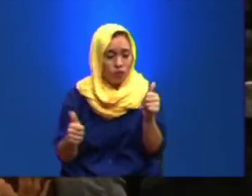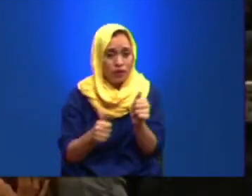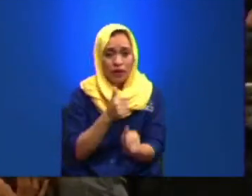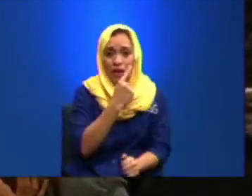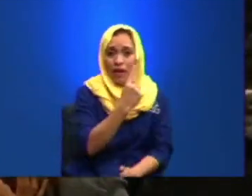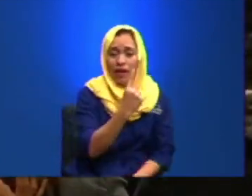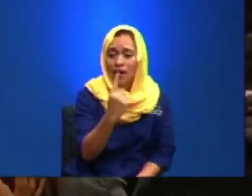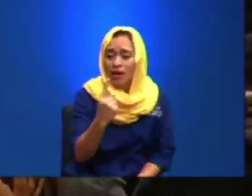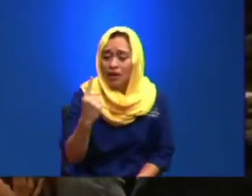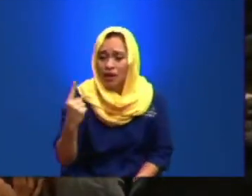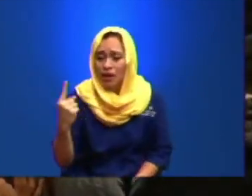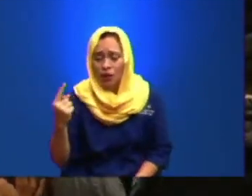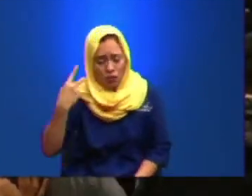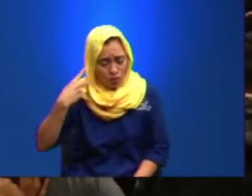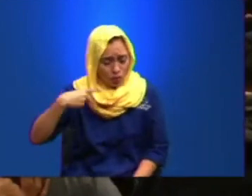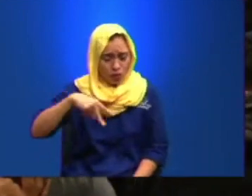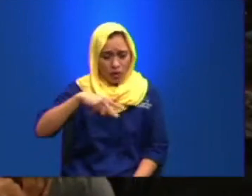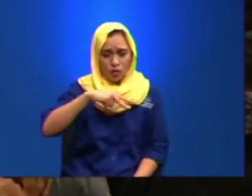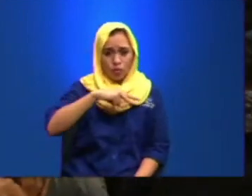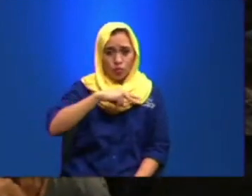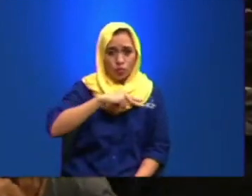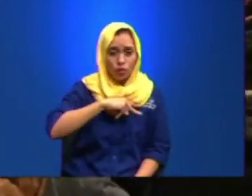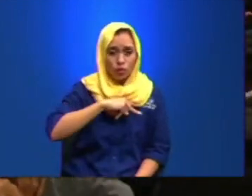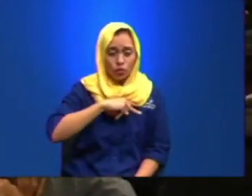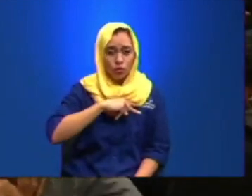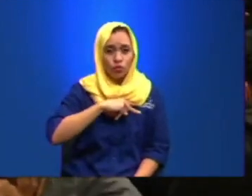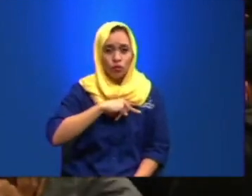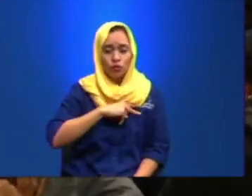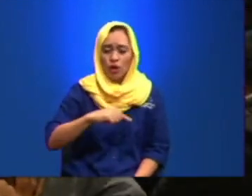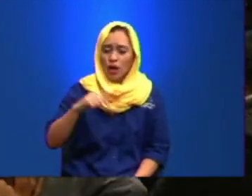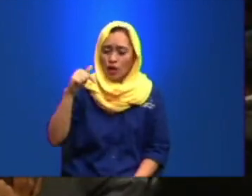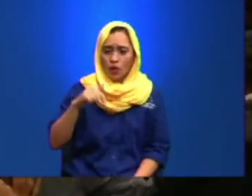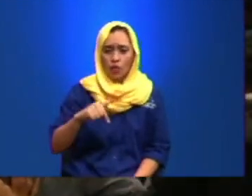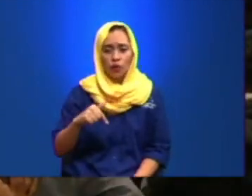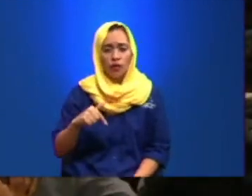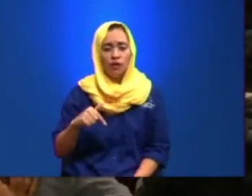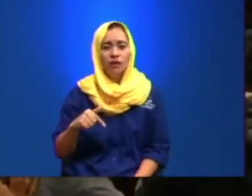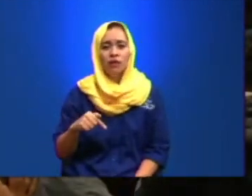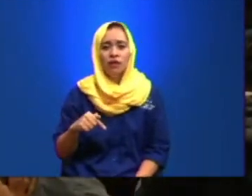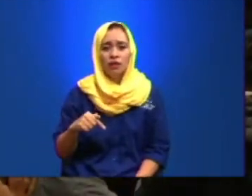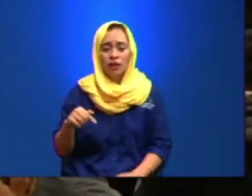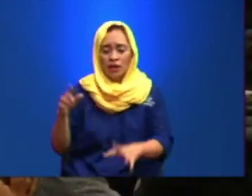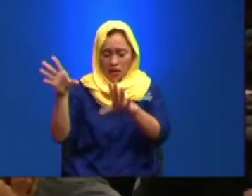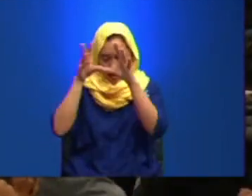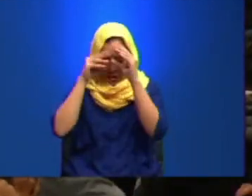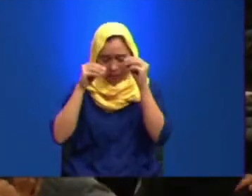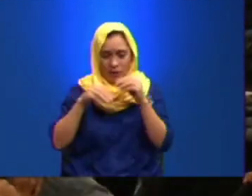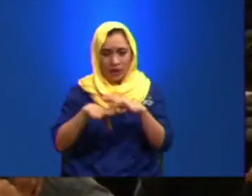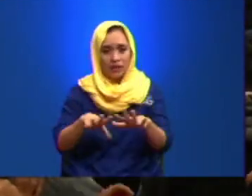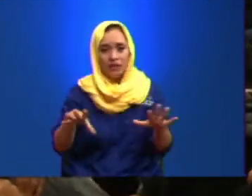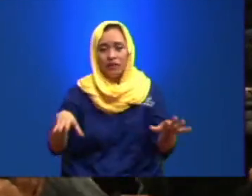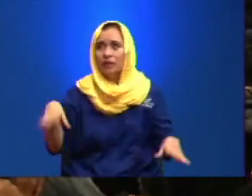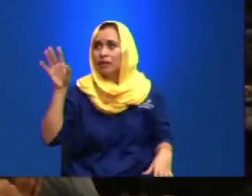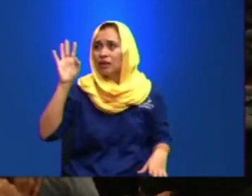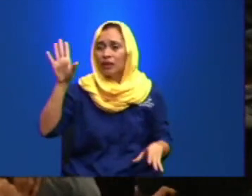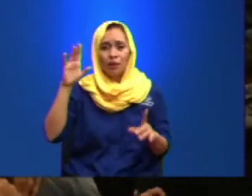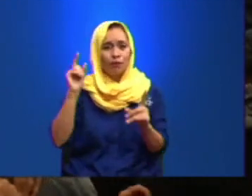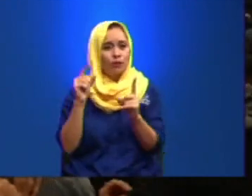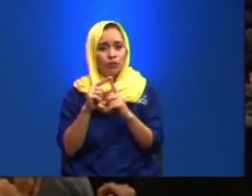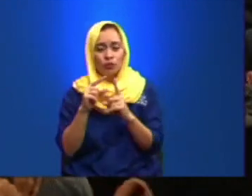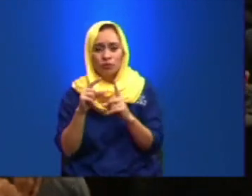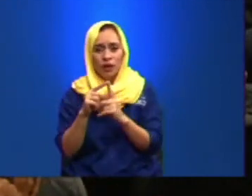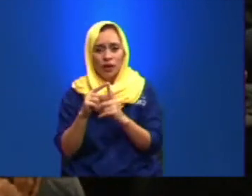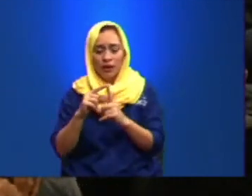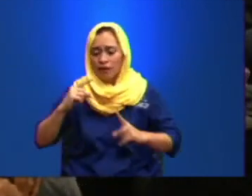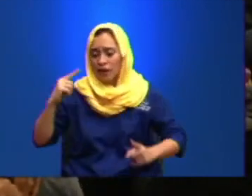señor a orar administrar hasta aquello señor que son oyentes solamente aquellos